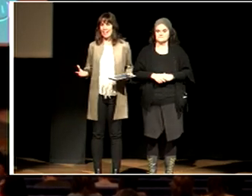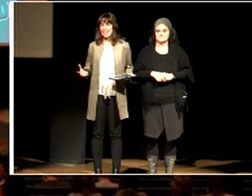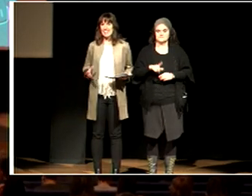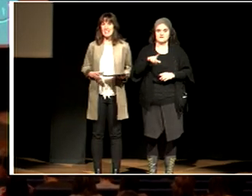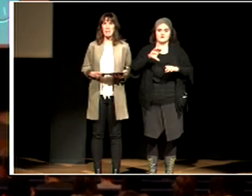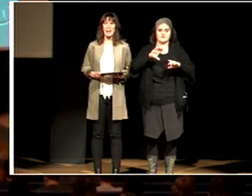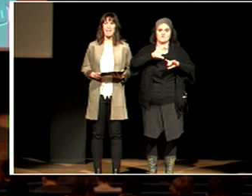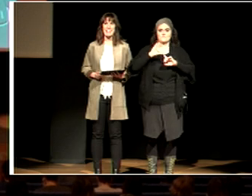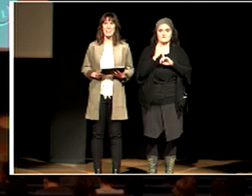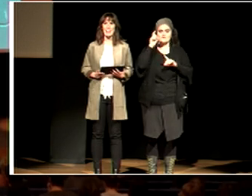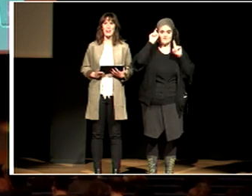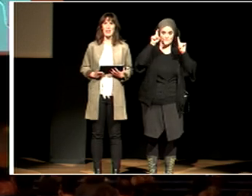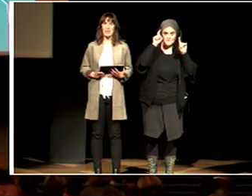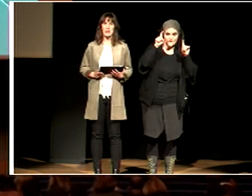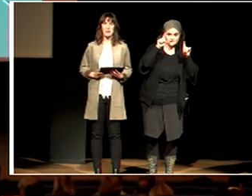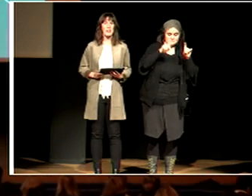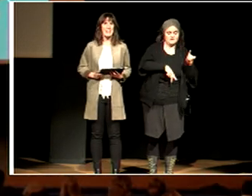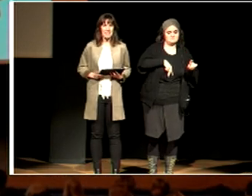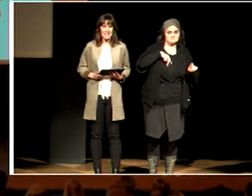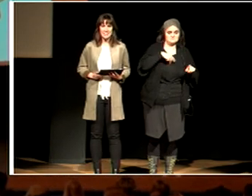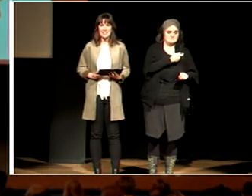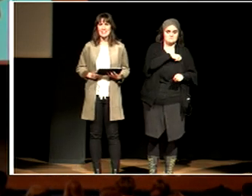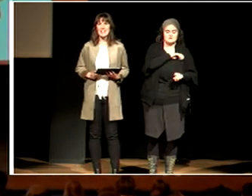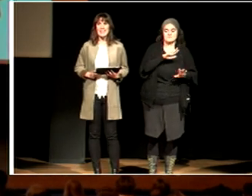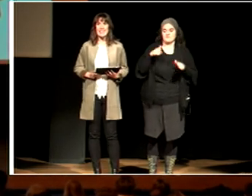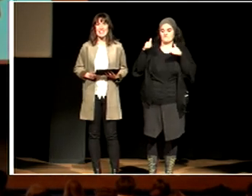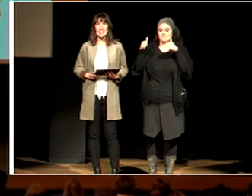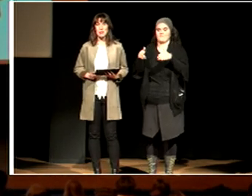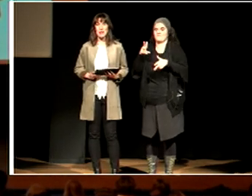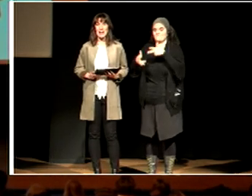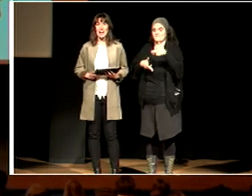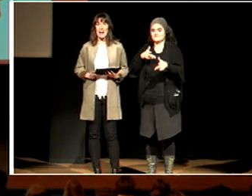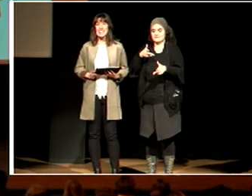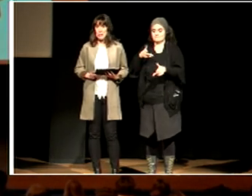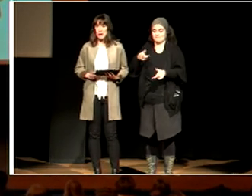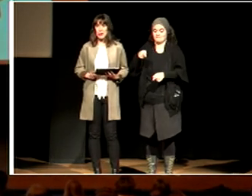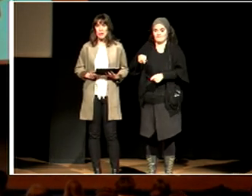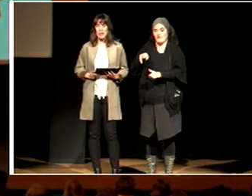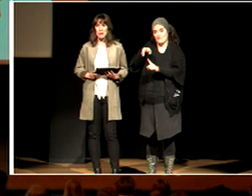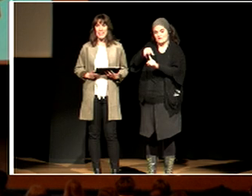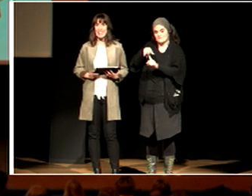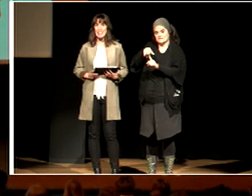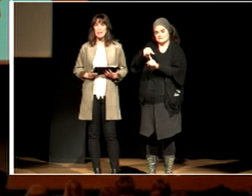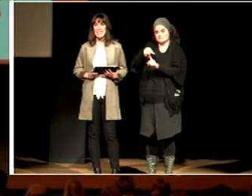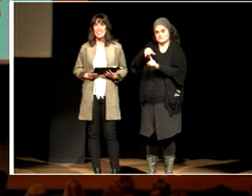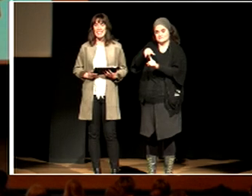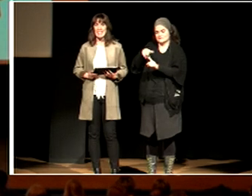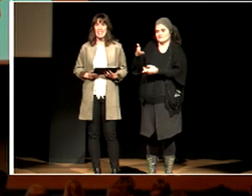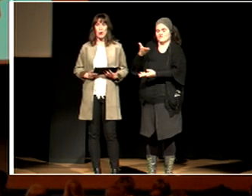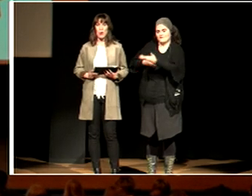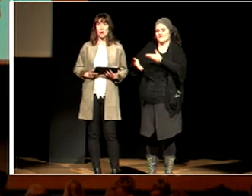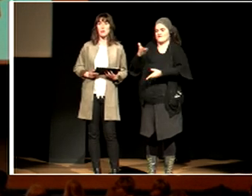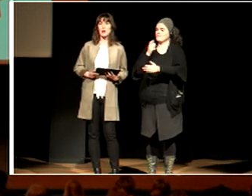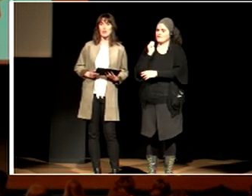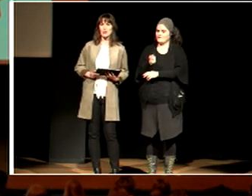y para la vasca en concreto es un referente y una asidua colaboradora en temas de